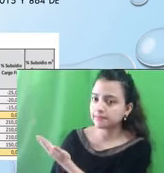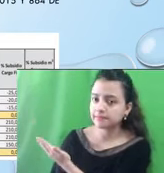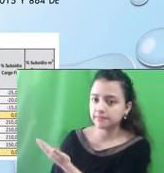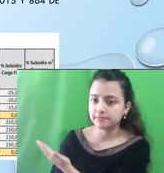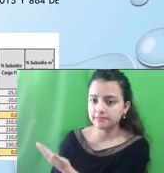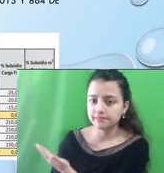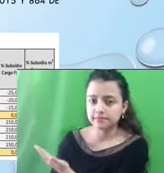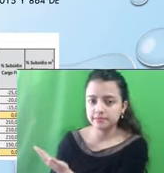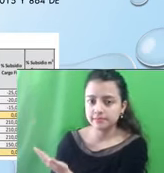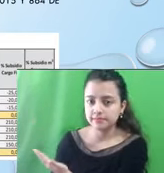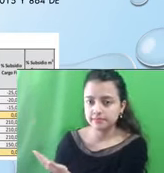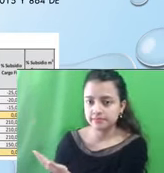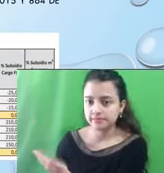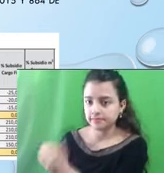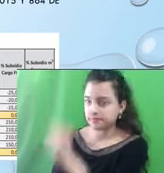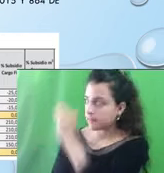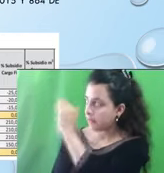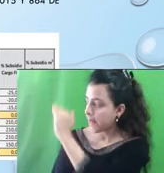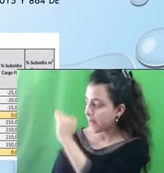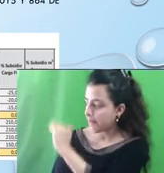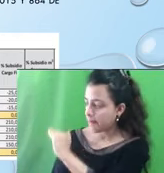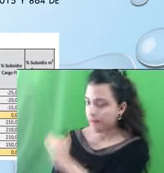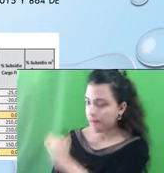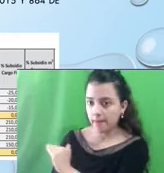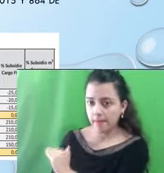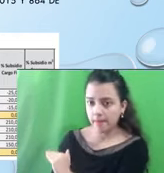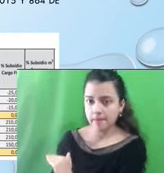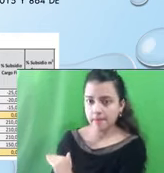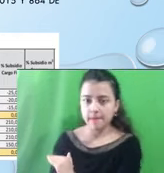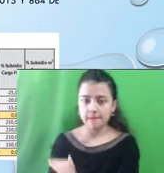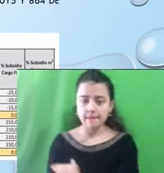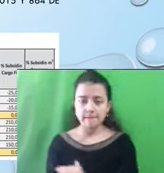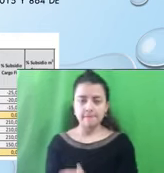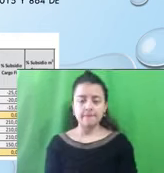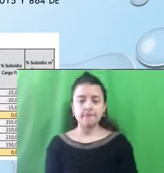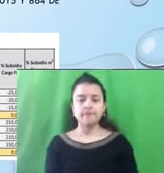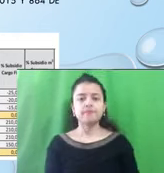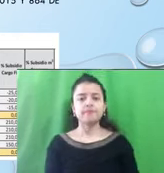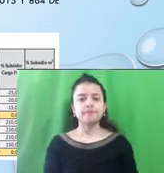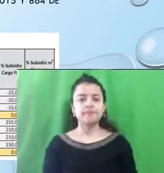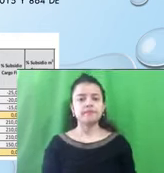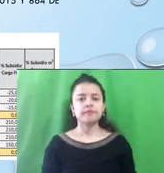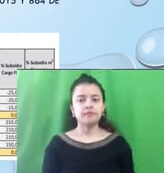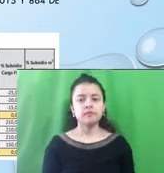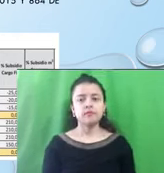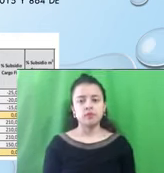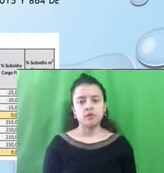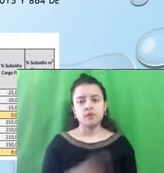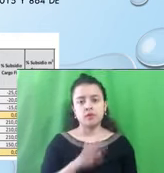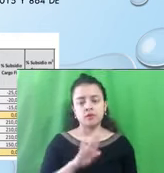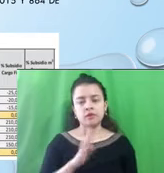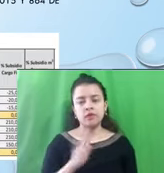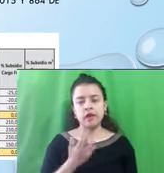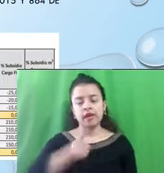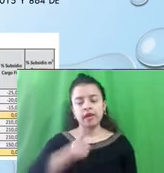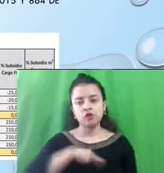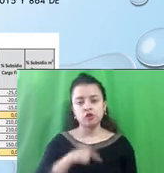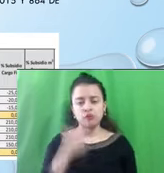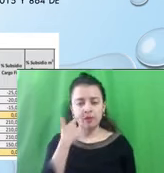inconvenientes, de los cuales estamos en el camino a medida que vamos tomando la